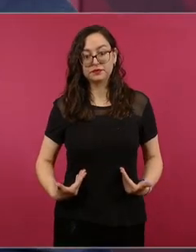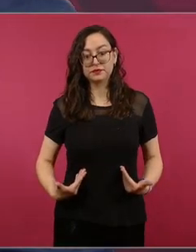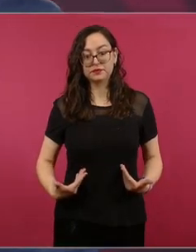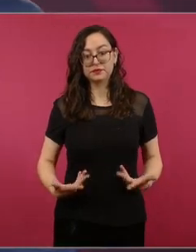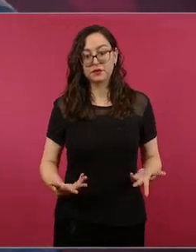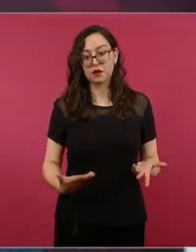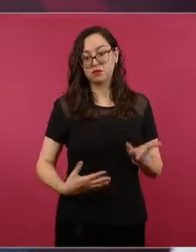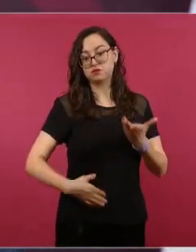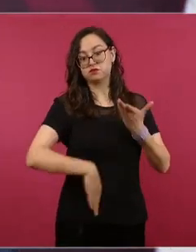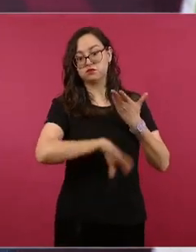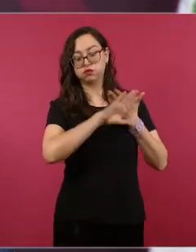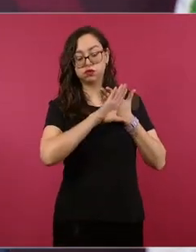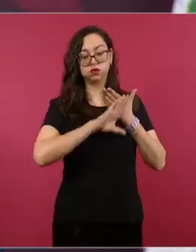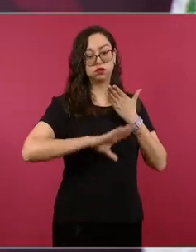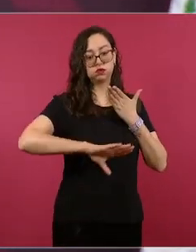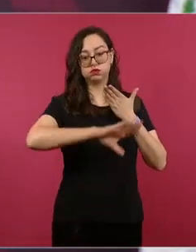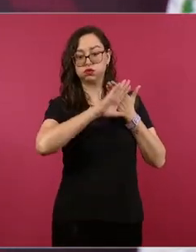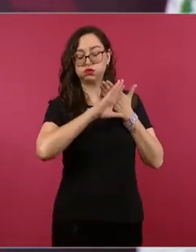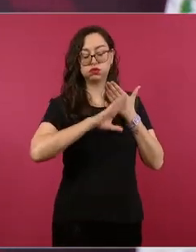allá saben quién,